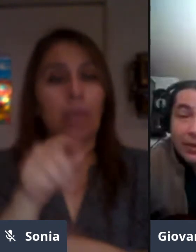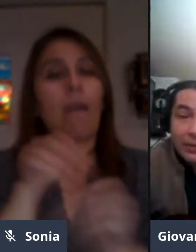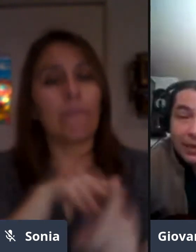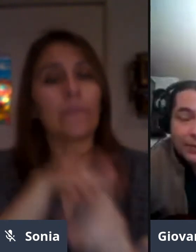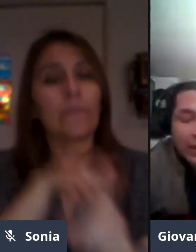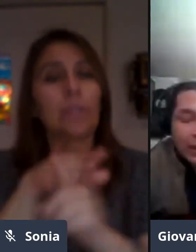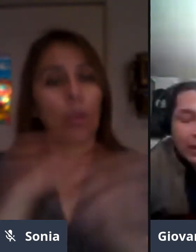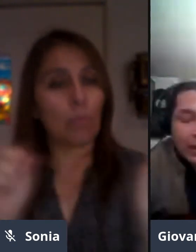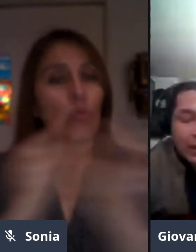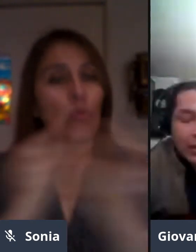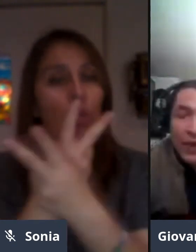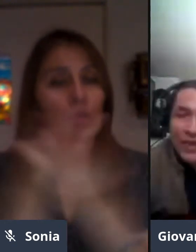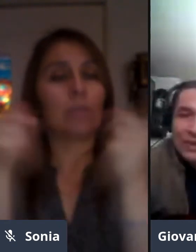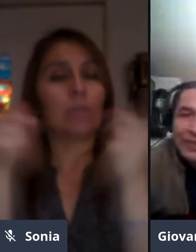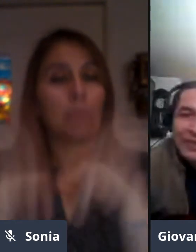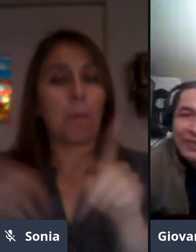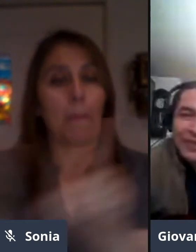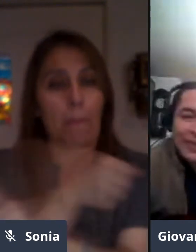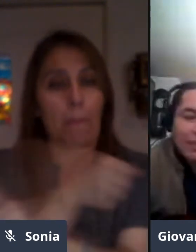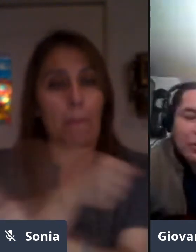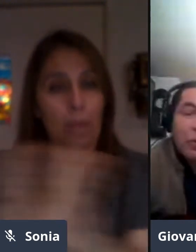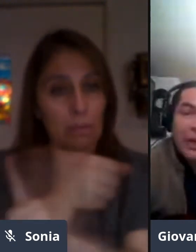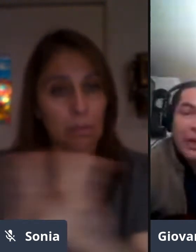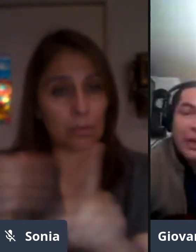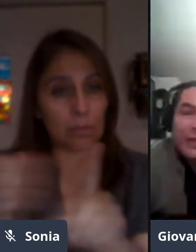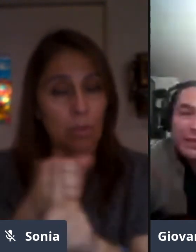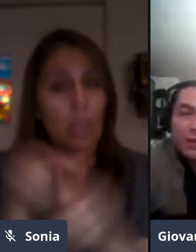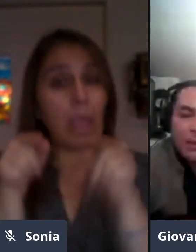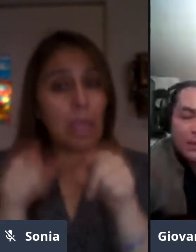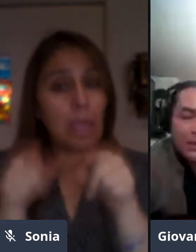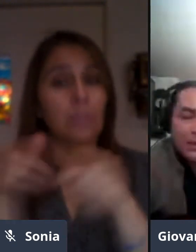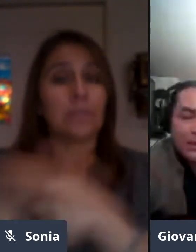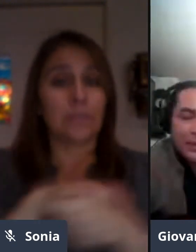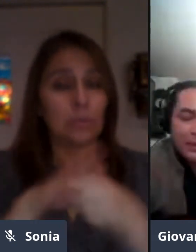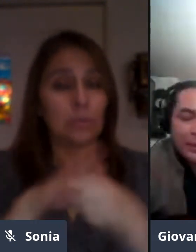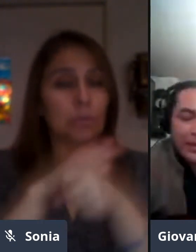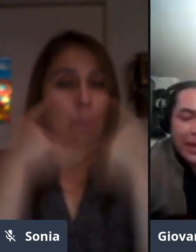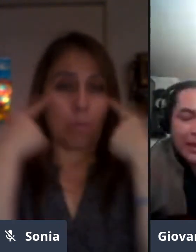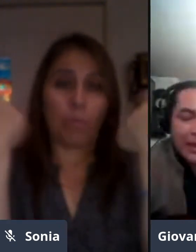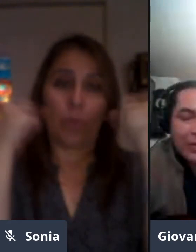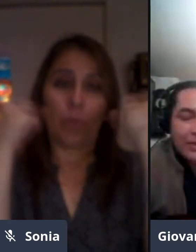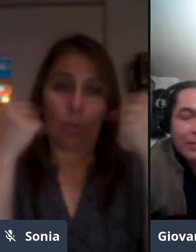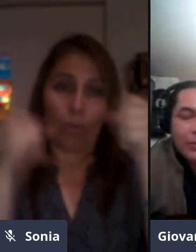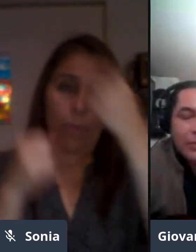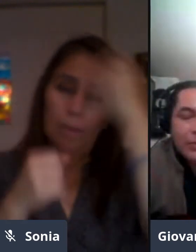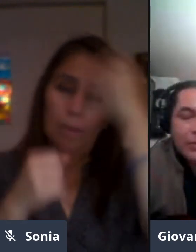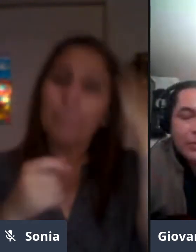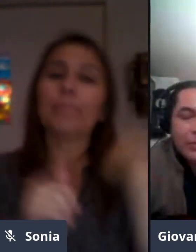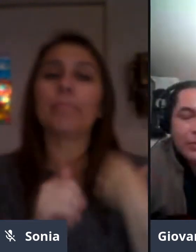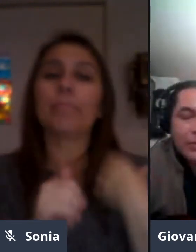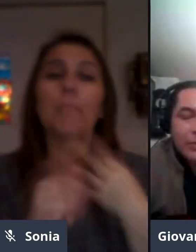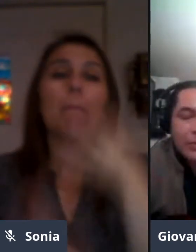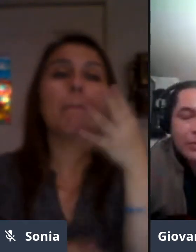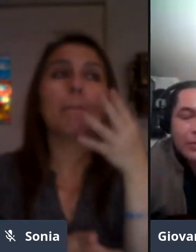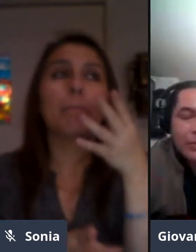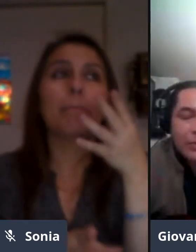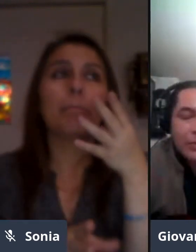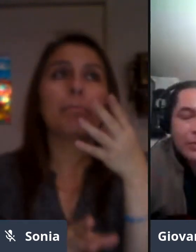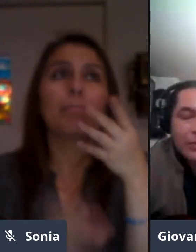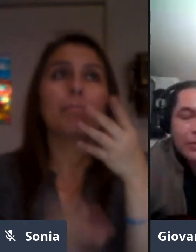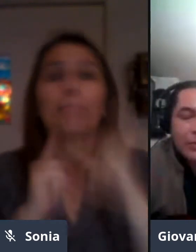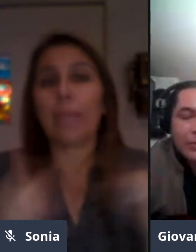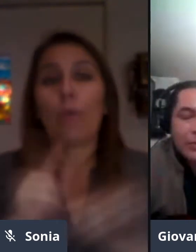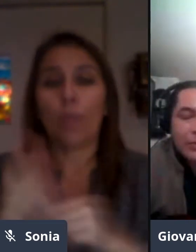lo cual es bastante preocupante pero precisamente poder llegar con esta música porque a veces es un poco cruda